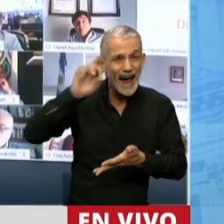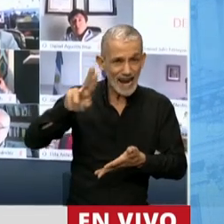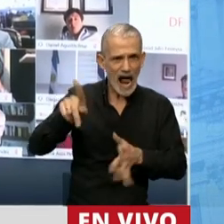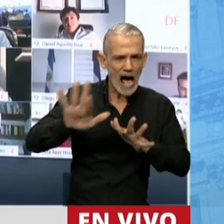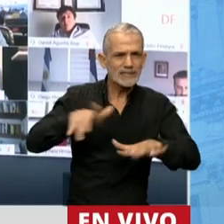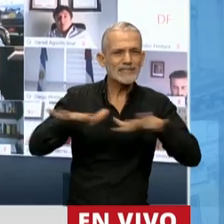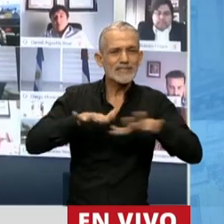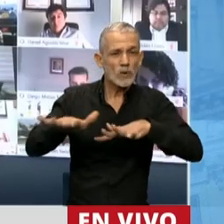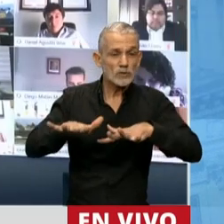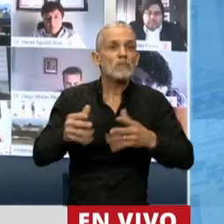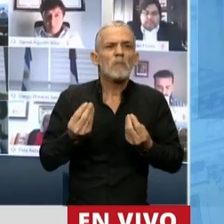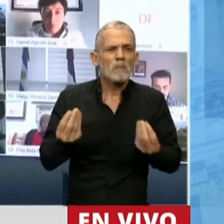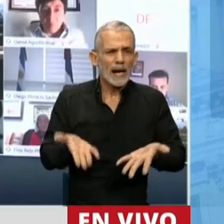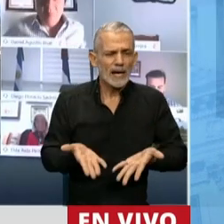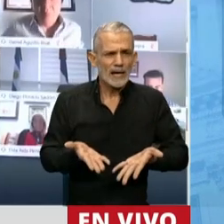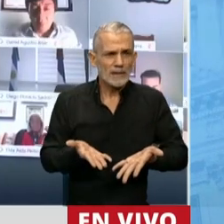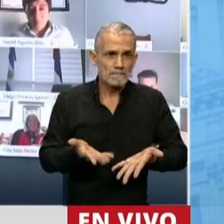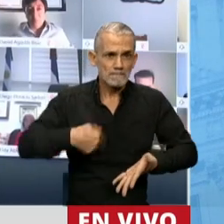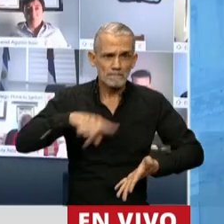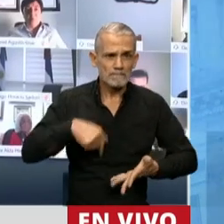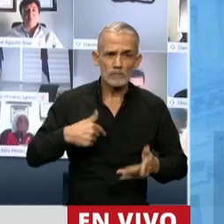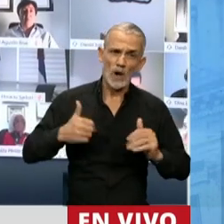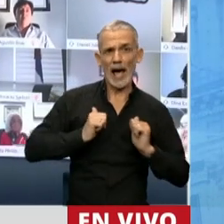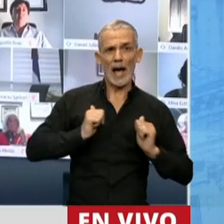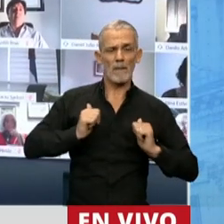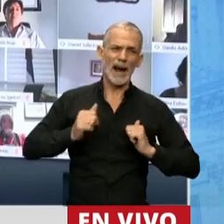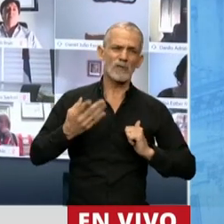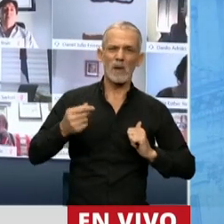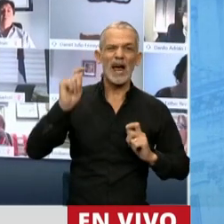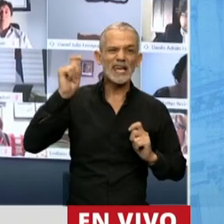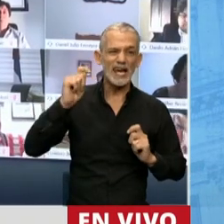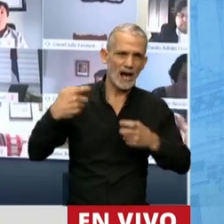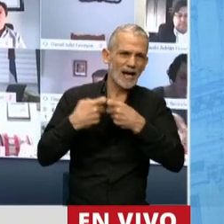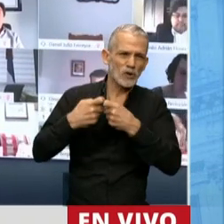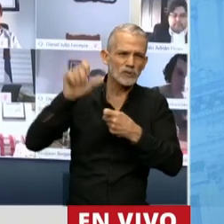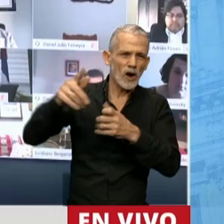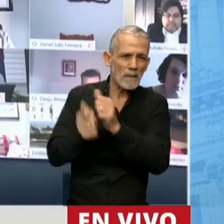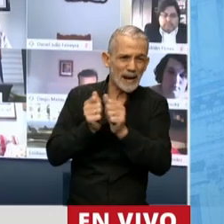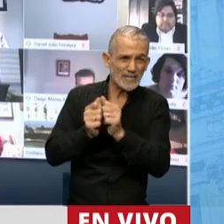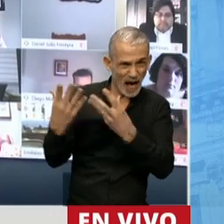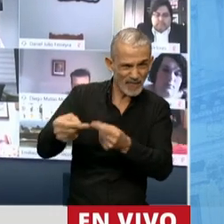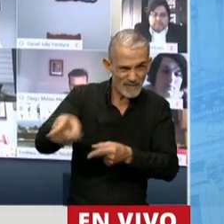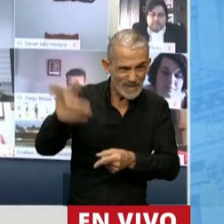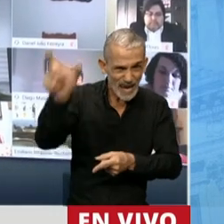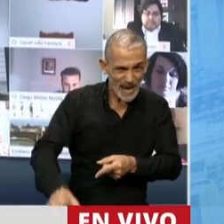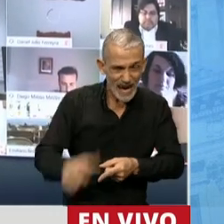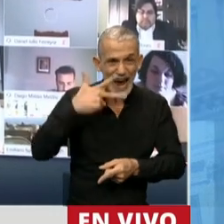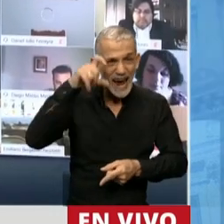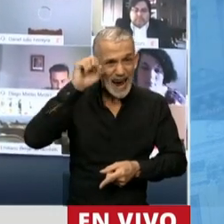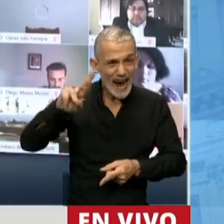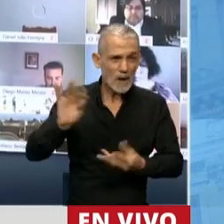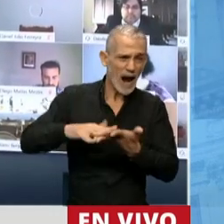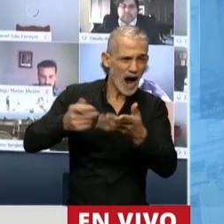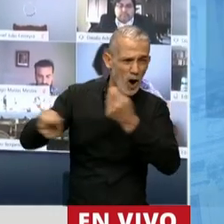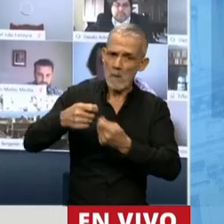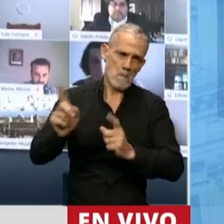estas circunstancias. No estamos esperando que lo haga la Asociación Empresaria Argentina en defensa del libre